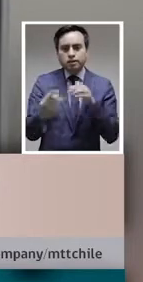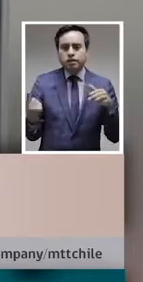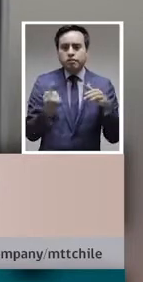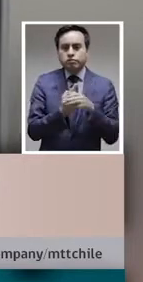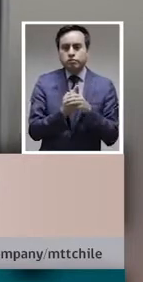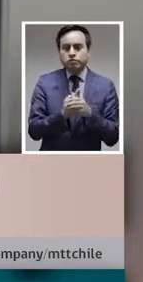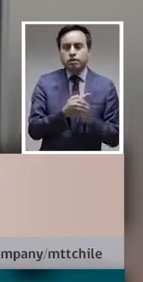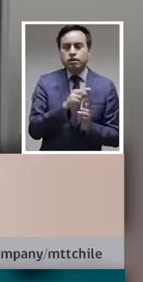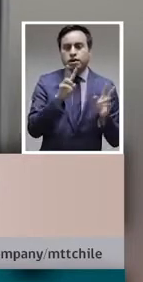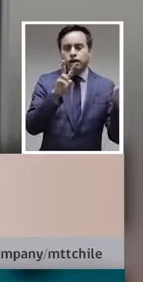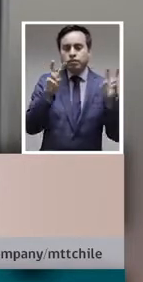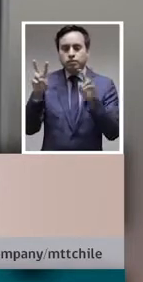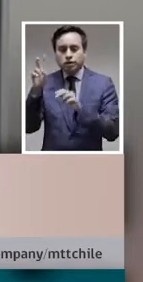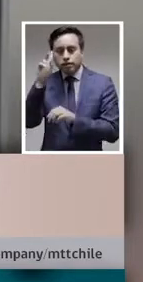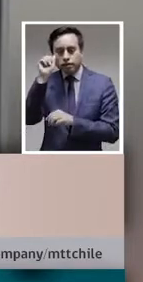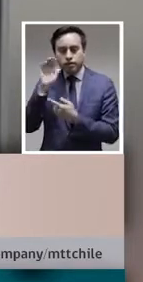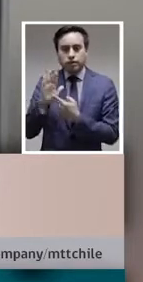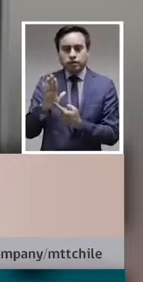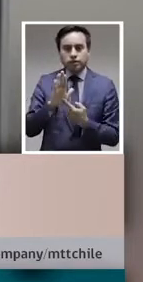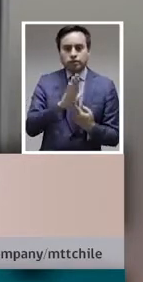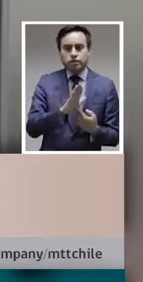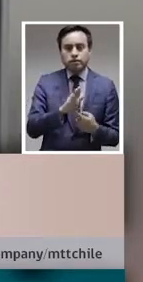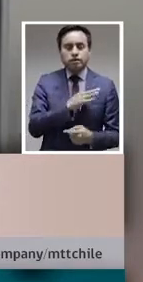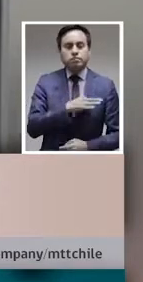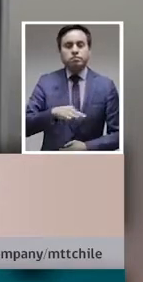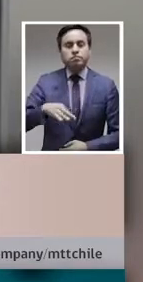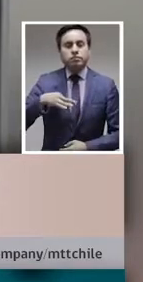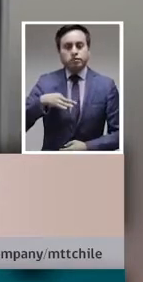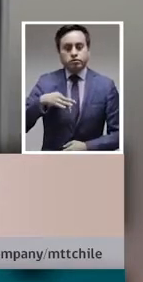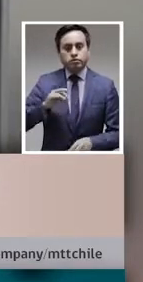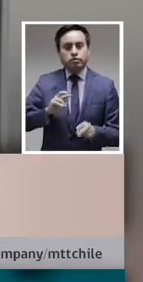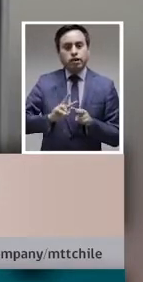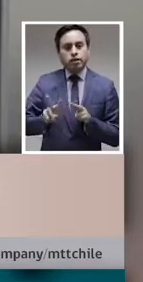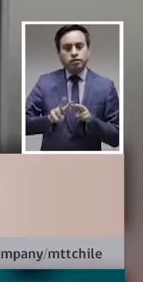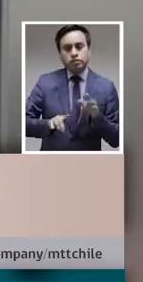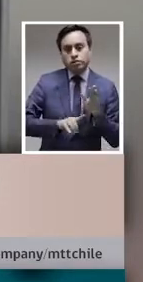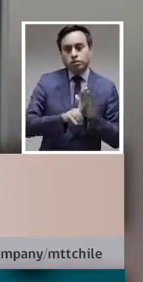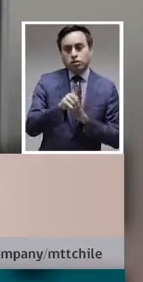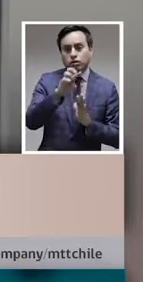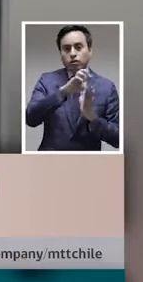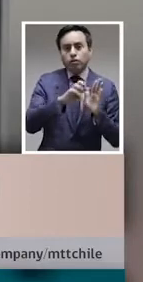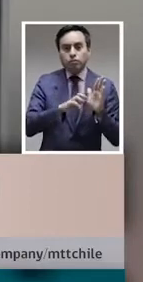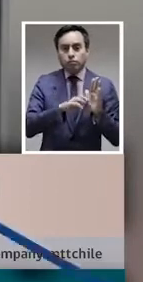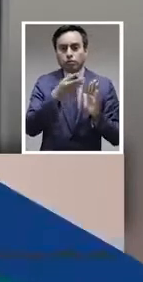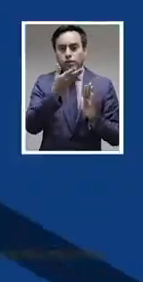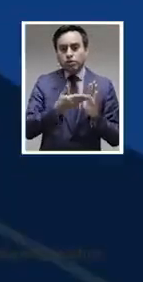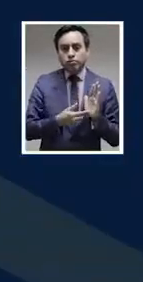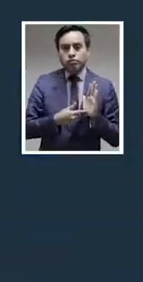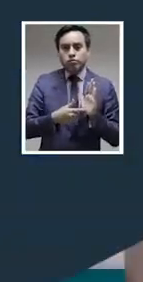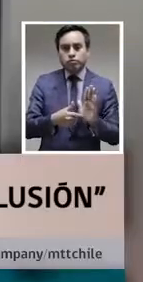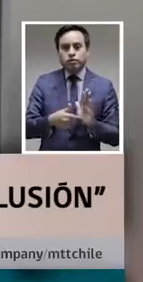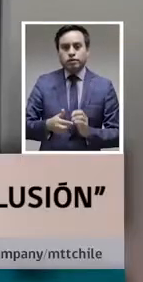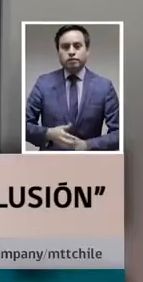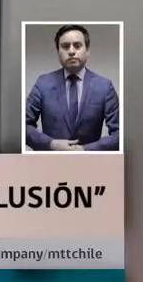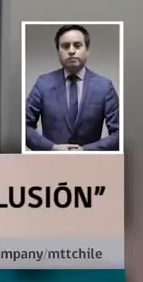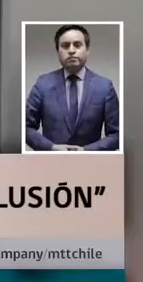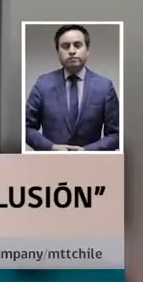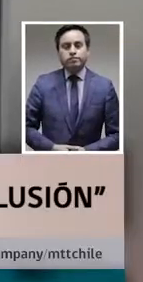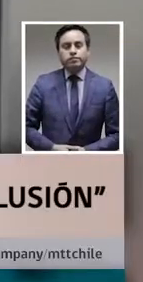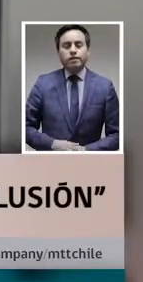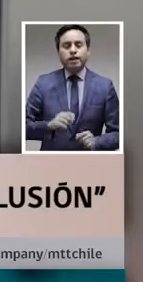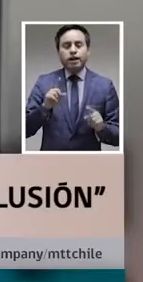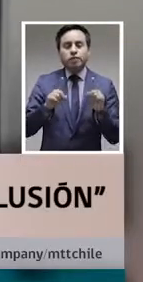inclusión en cada una de las iniciativas que el Ministerio desarrolla o de proyectos que propone.